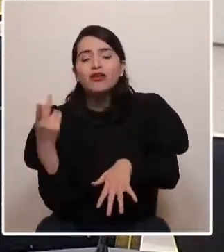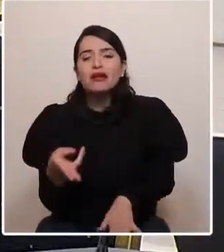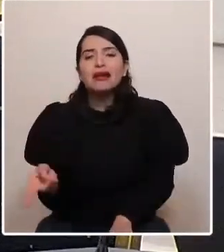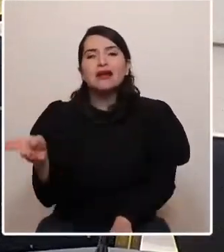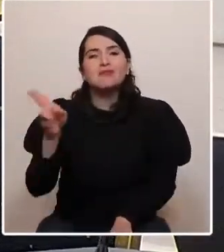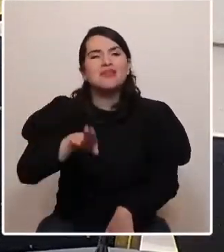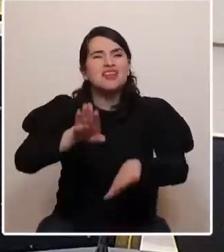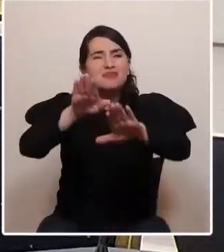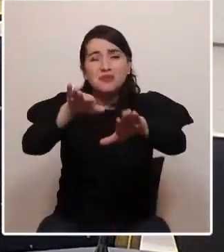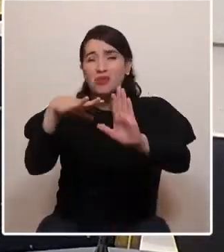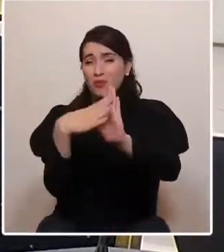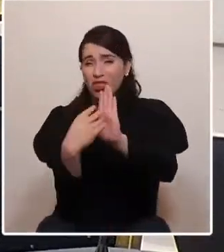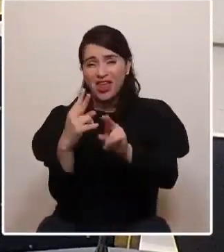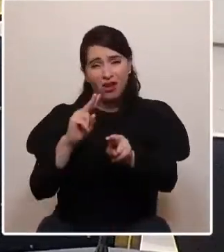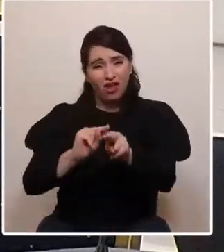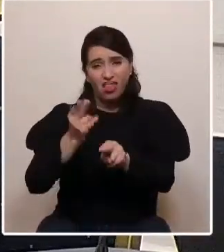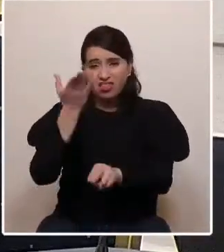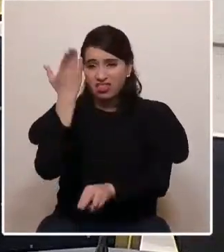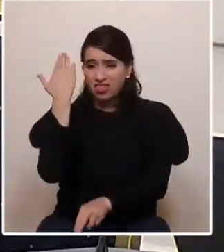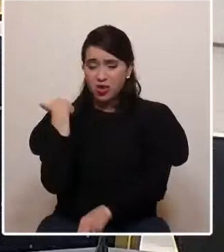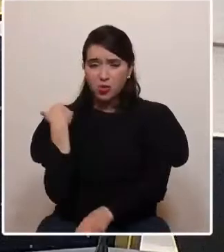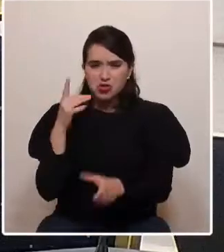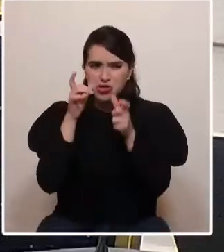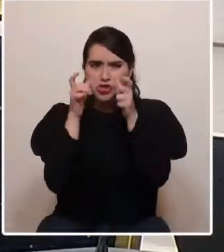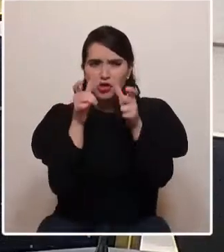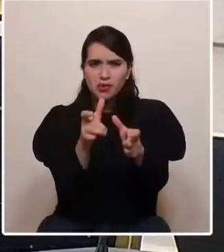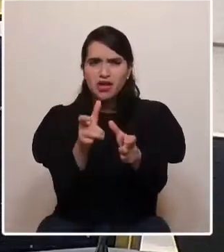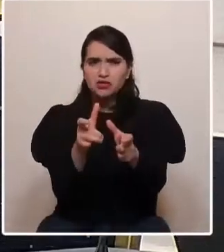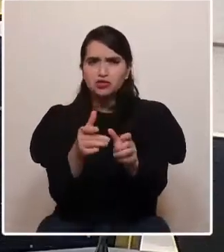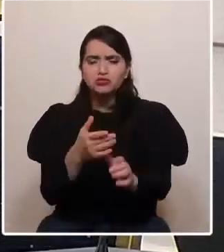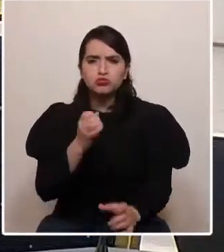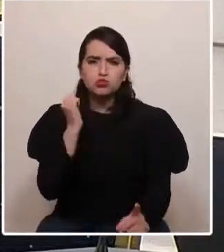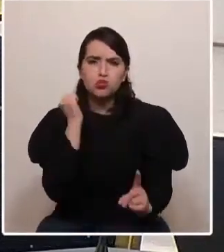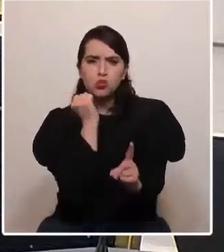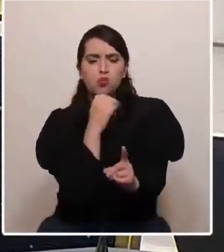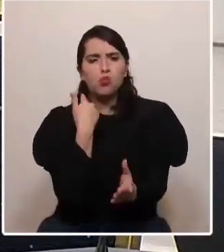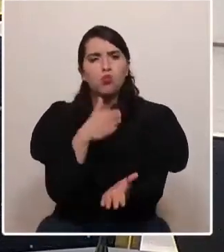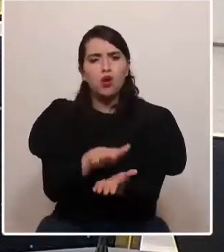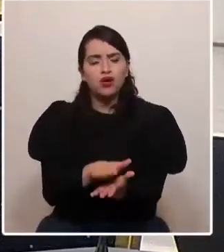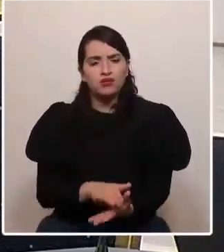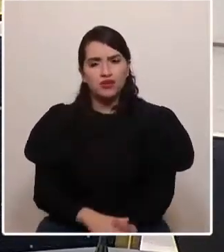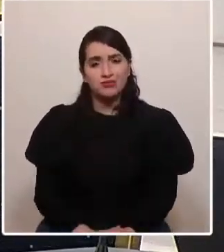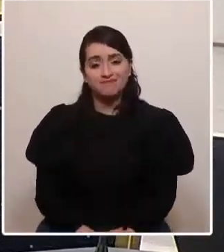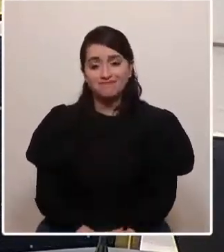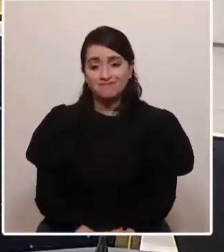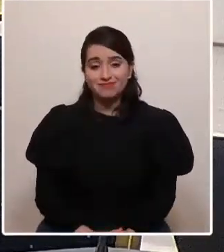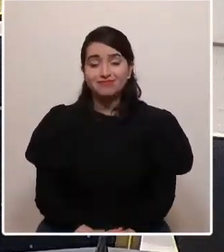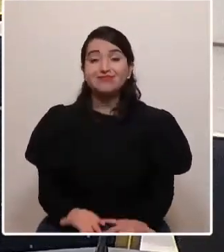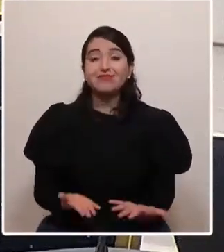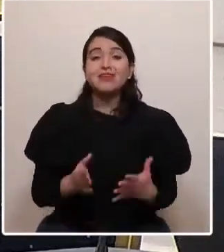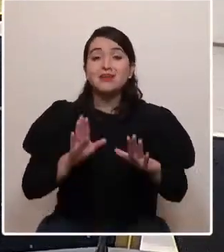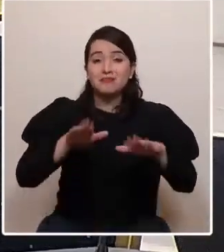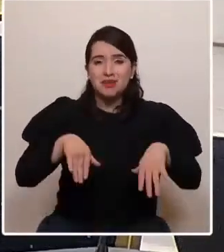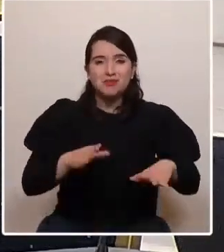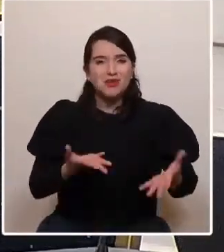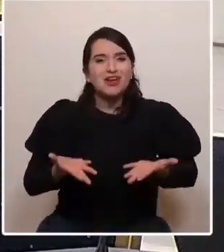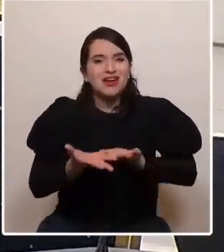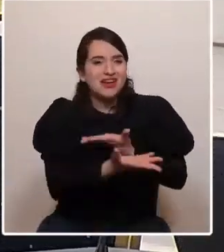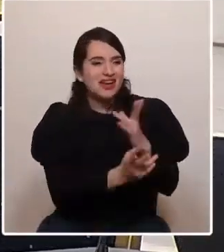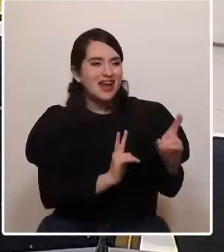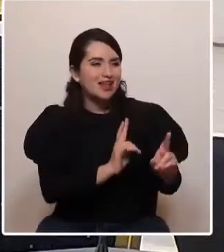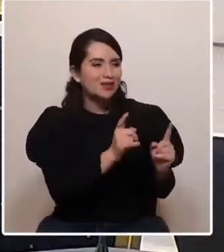patrones antiguos de dominación, exclusión y muerte. Estos transitan por las células de nuestras relaciones